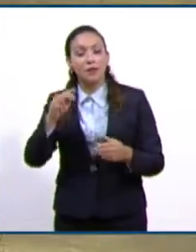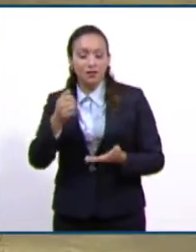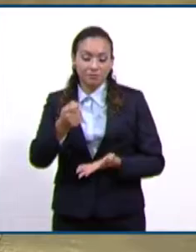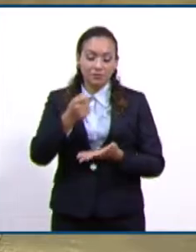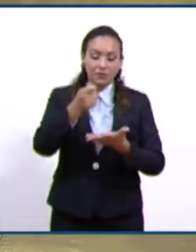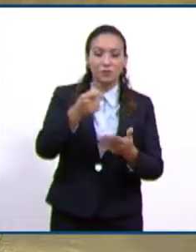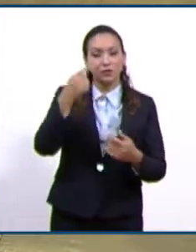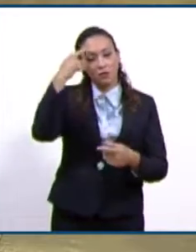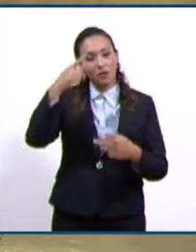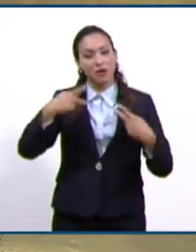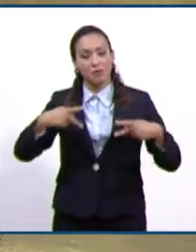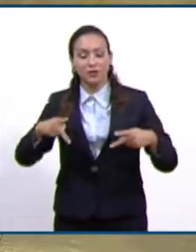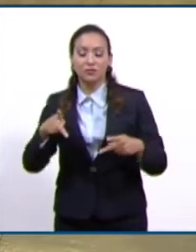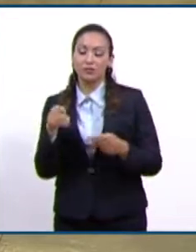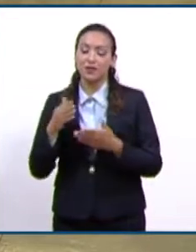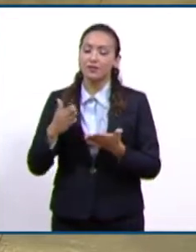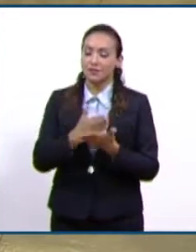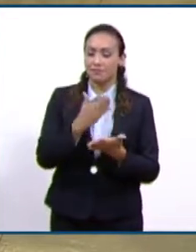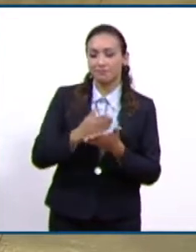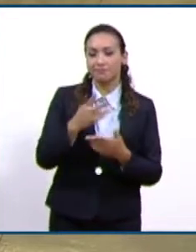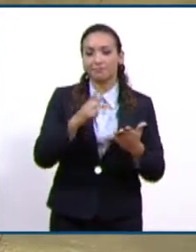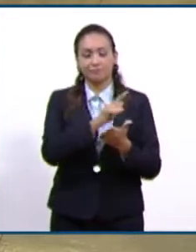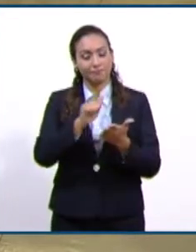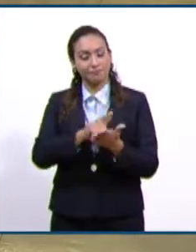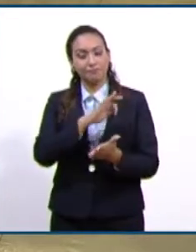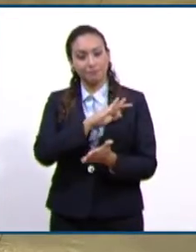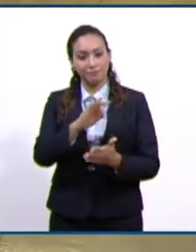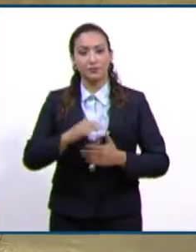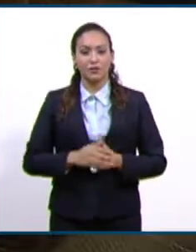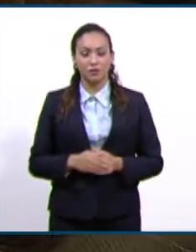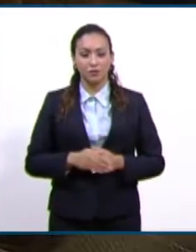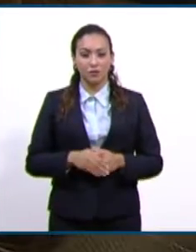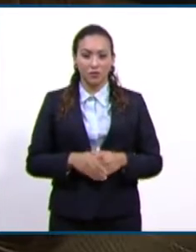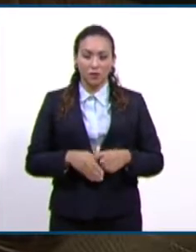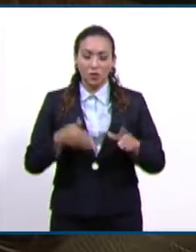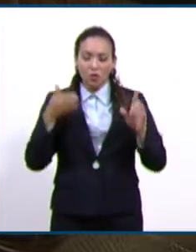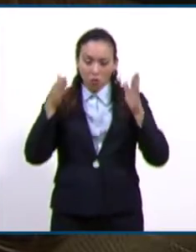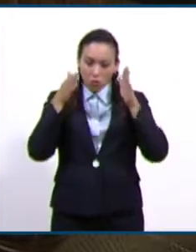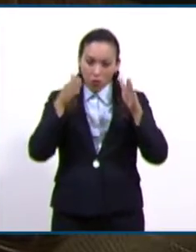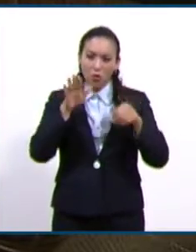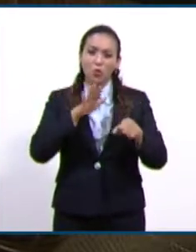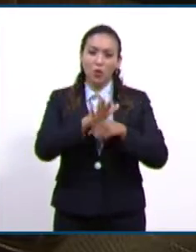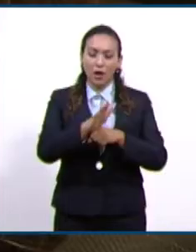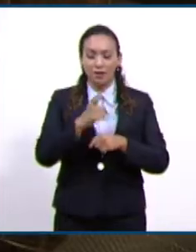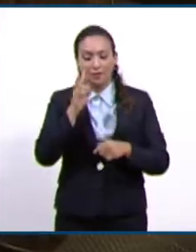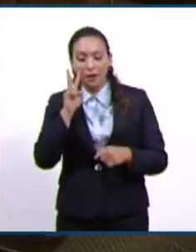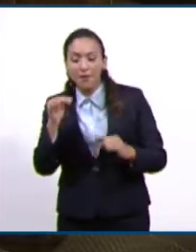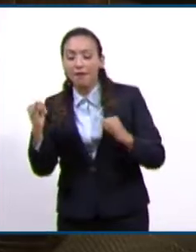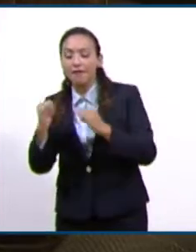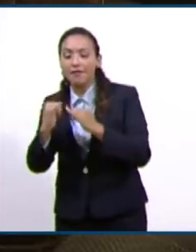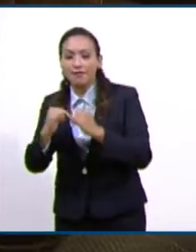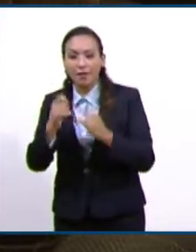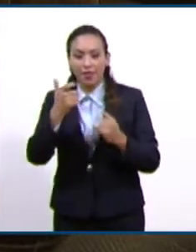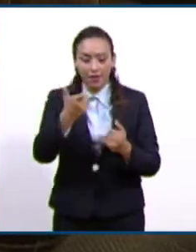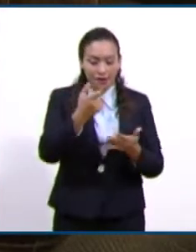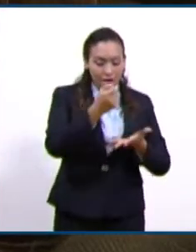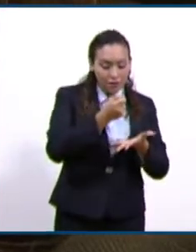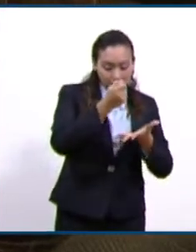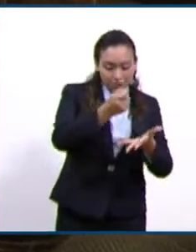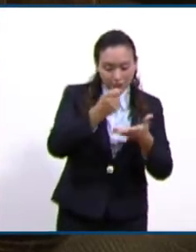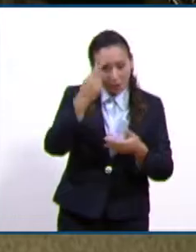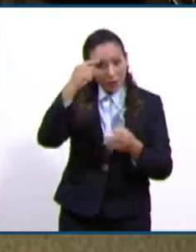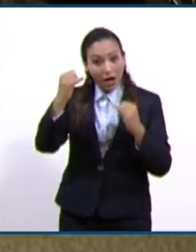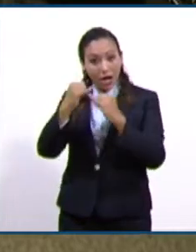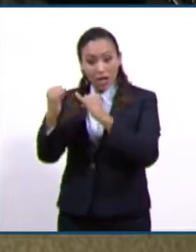ciudadana de acceso a la justicia. Se enfocarán en la planeación y presupuestación institucional de cada una de las instituciones